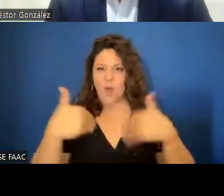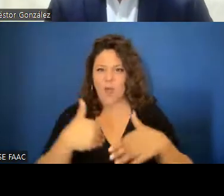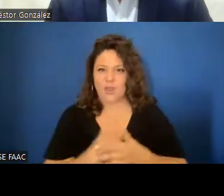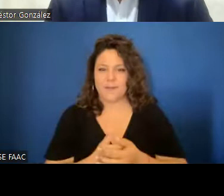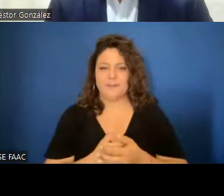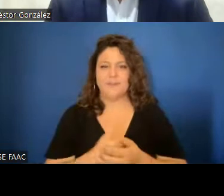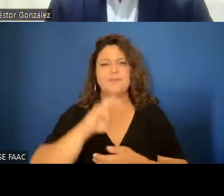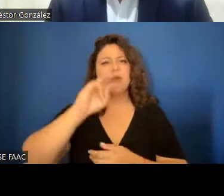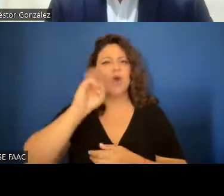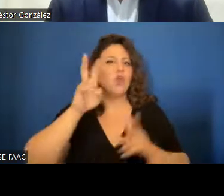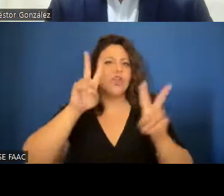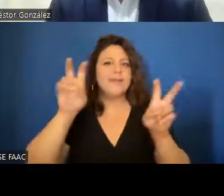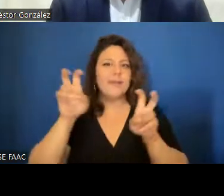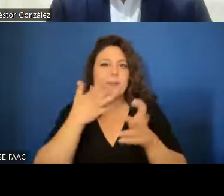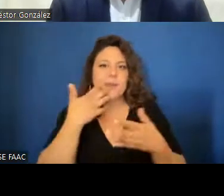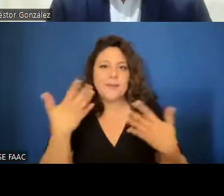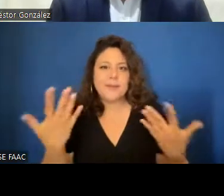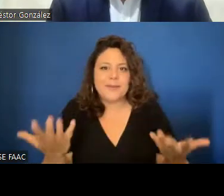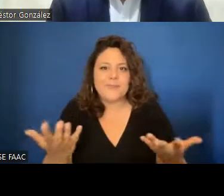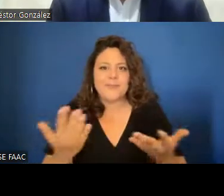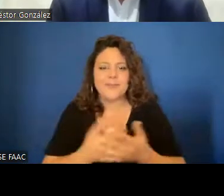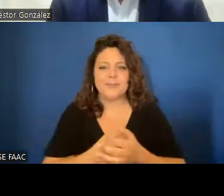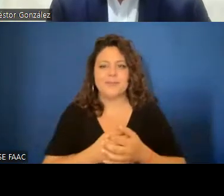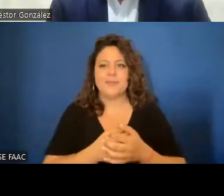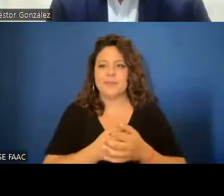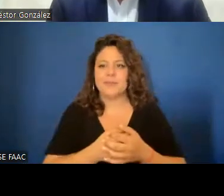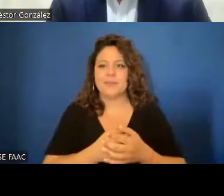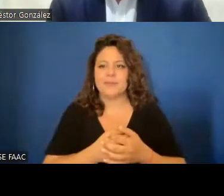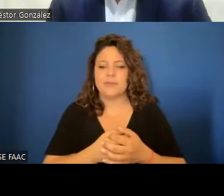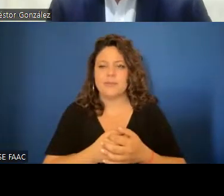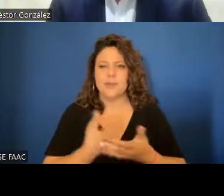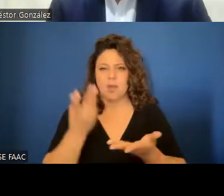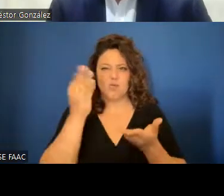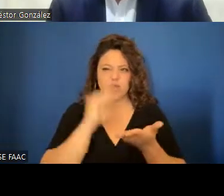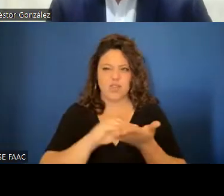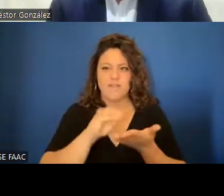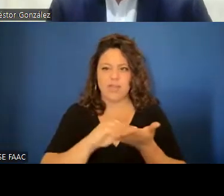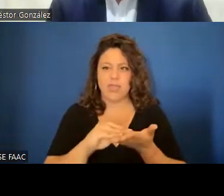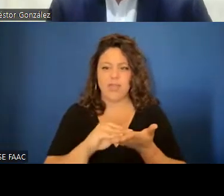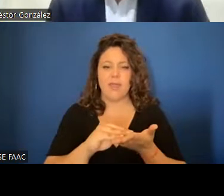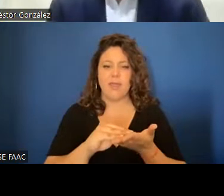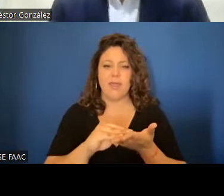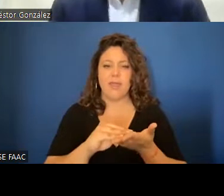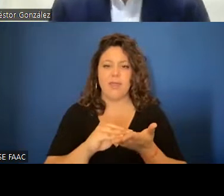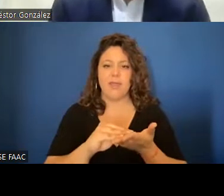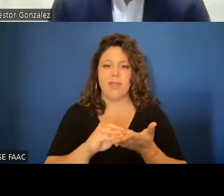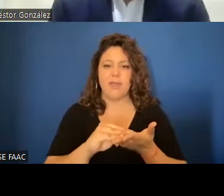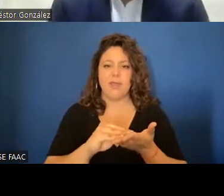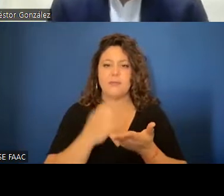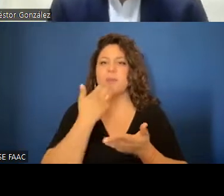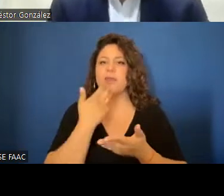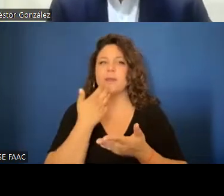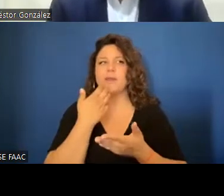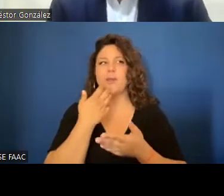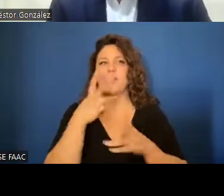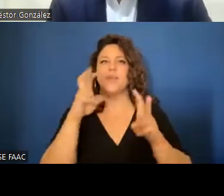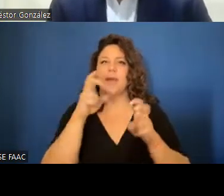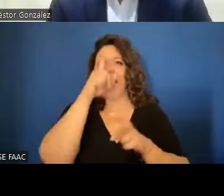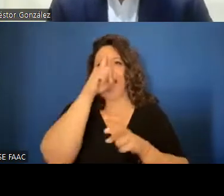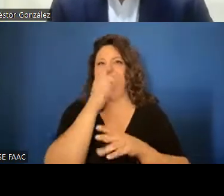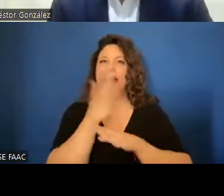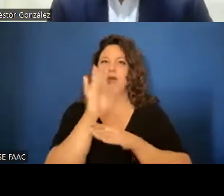que se veían bastante, como la esclerosis múltiple, como la fibromialgia, que son personas que tienen